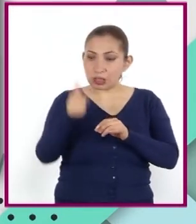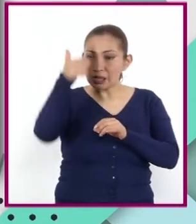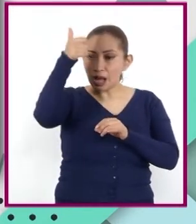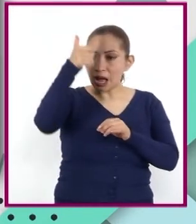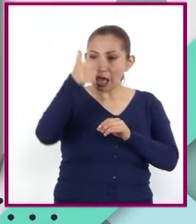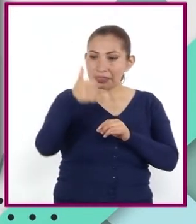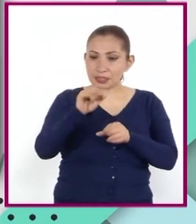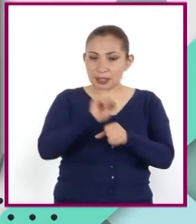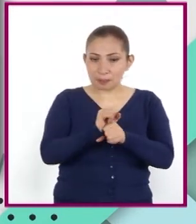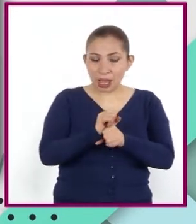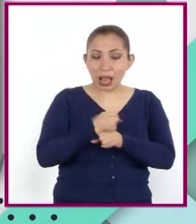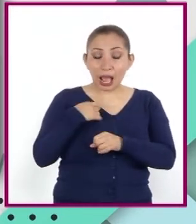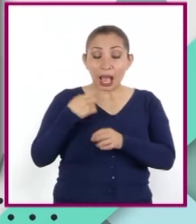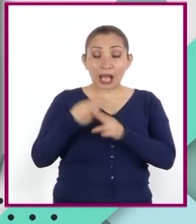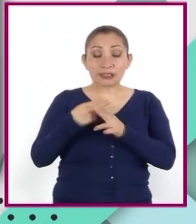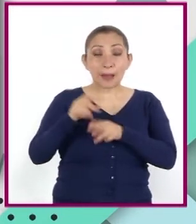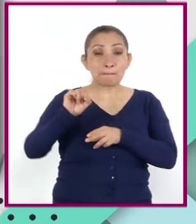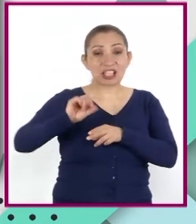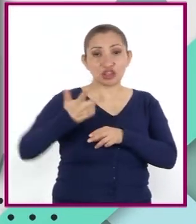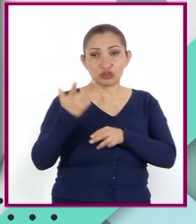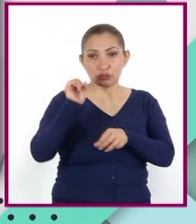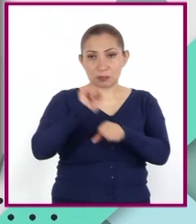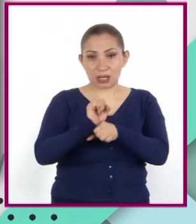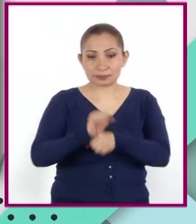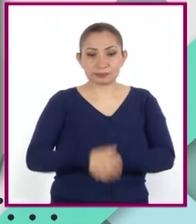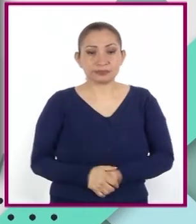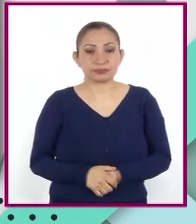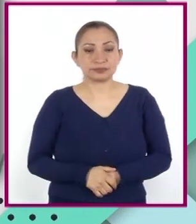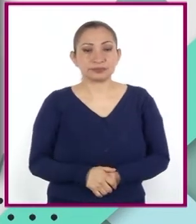hasta llegar a la número 28.